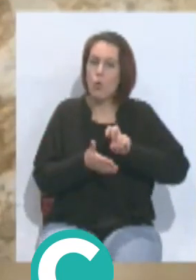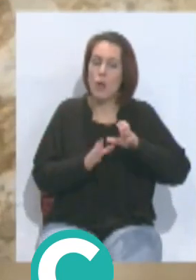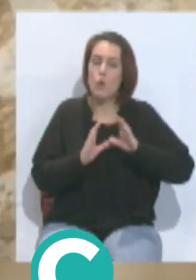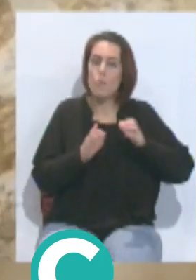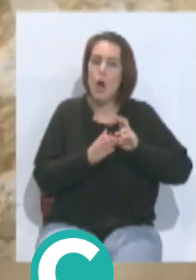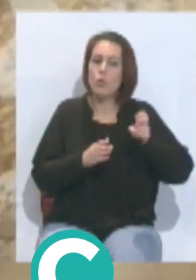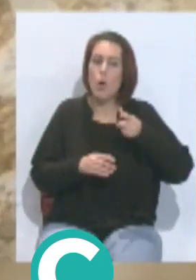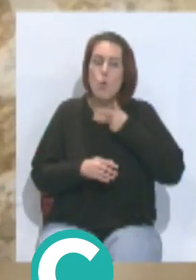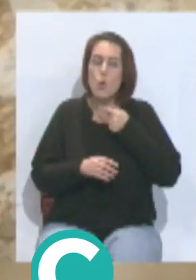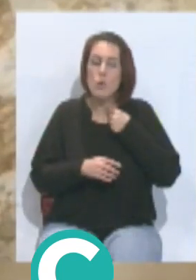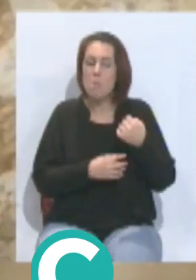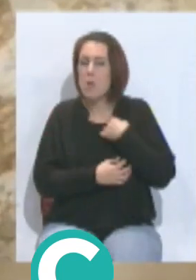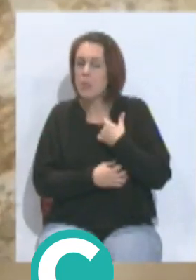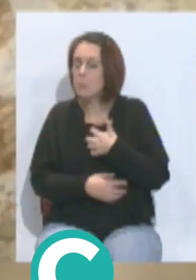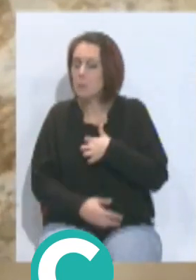agrupación guste?